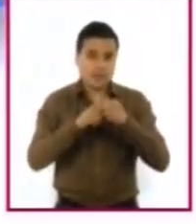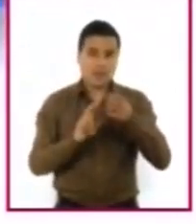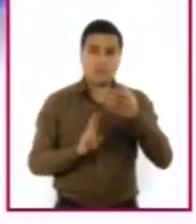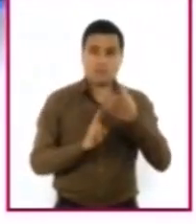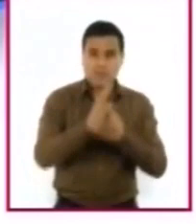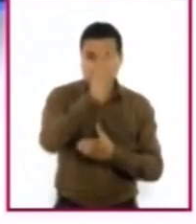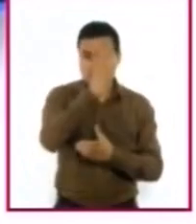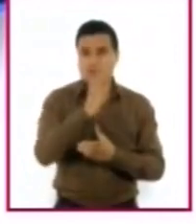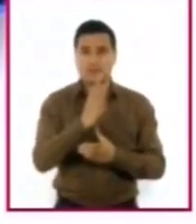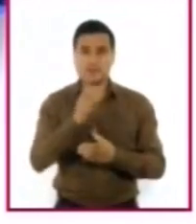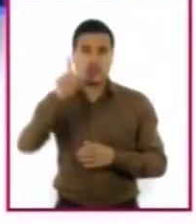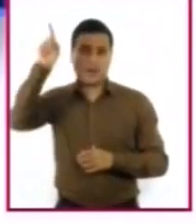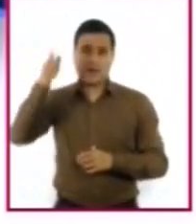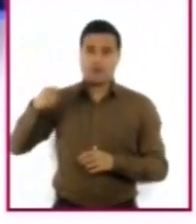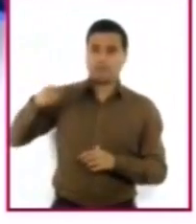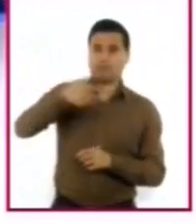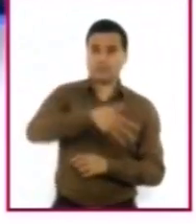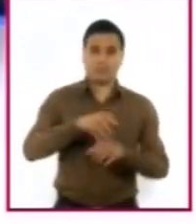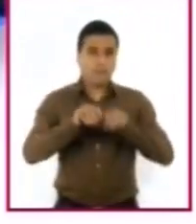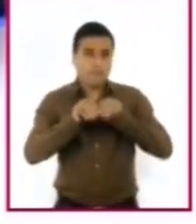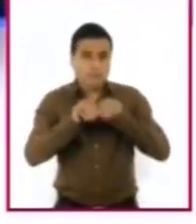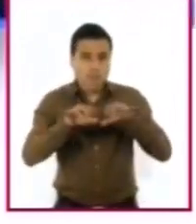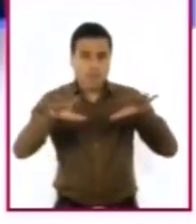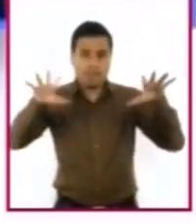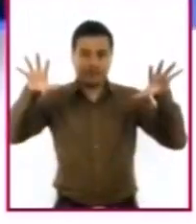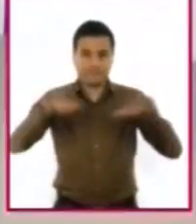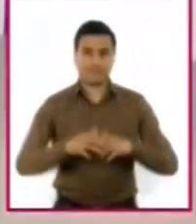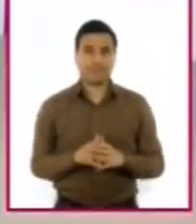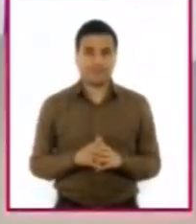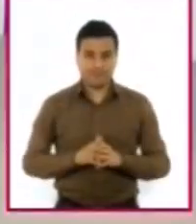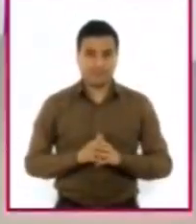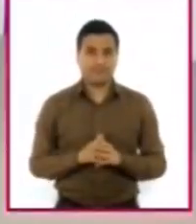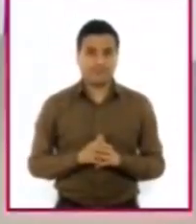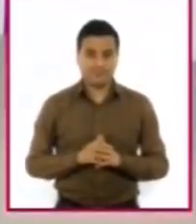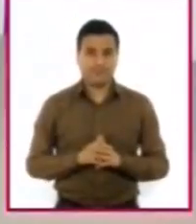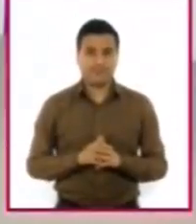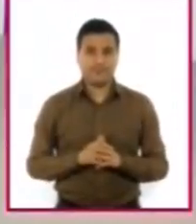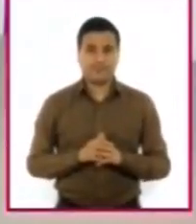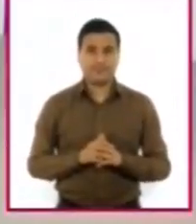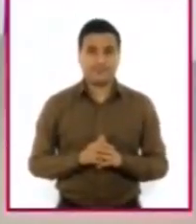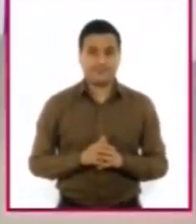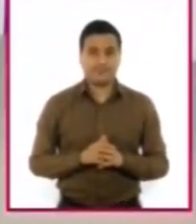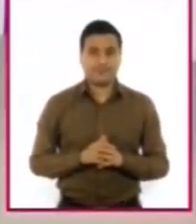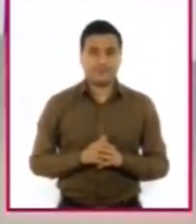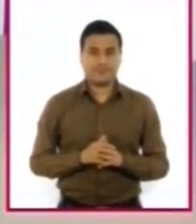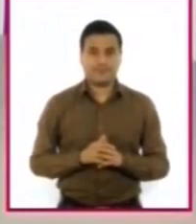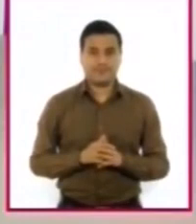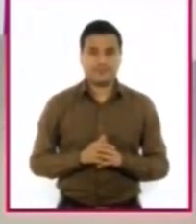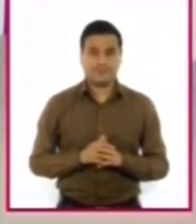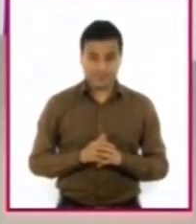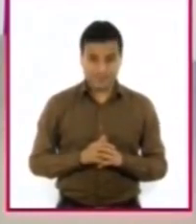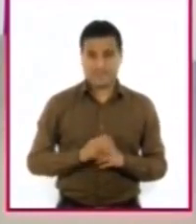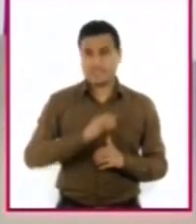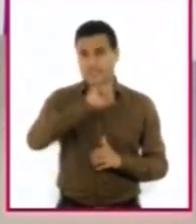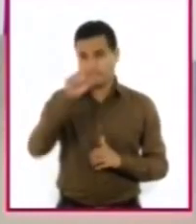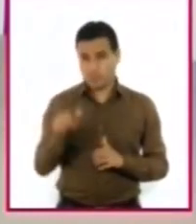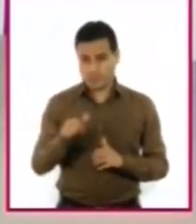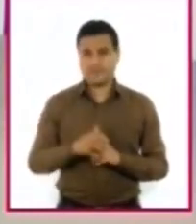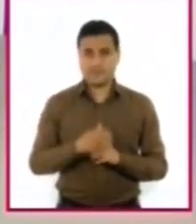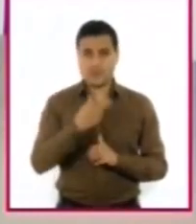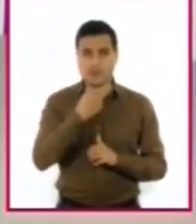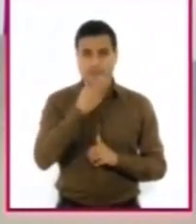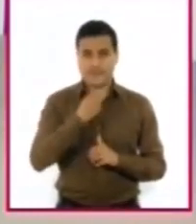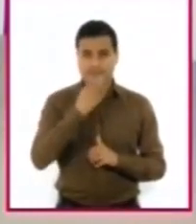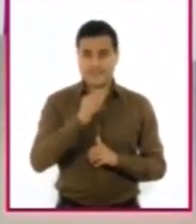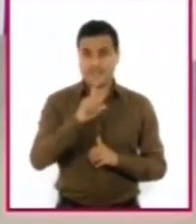para explicar el origen de la vida y de todas las especies. Desde el tiempo de Carl von Linné, un naturalista